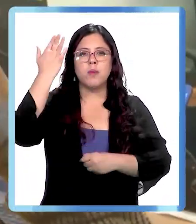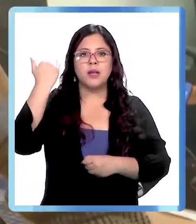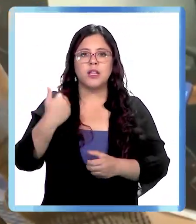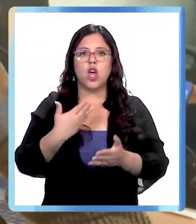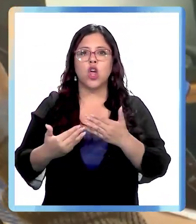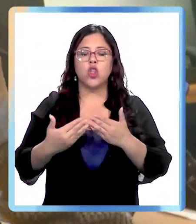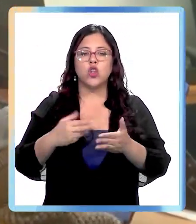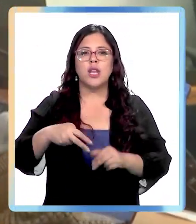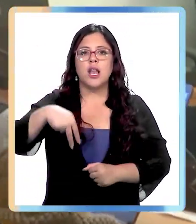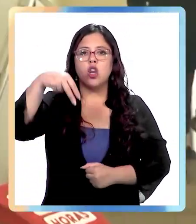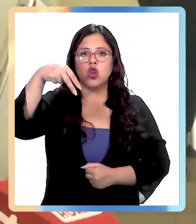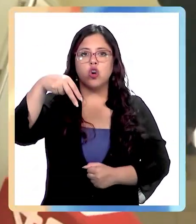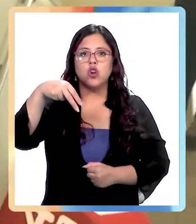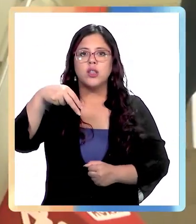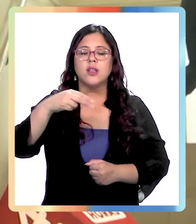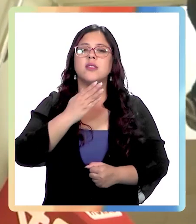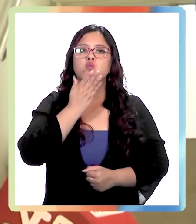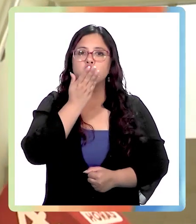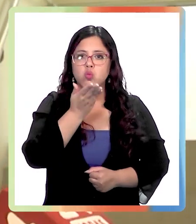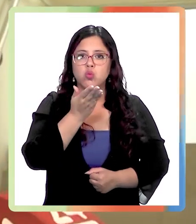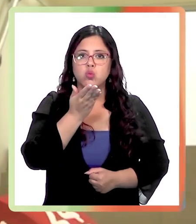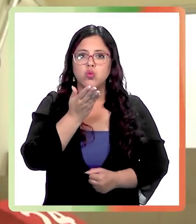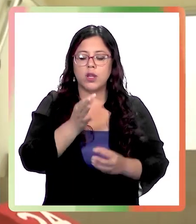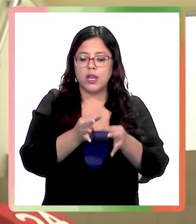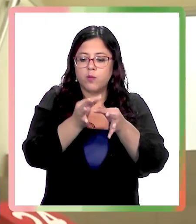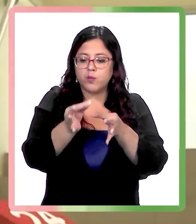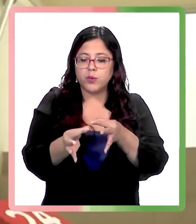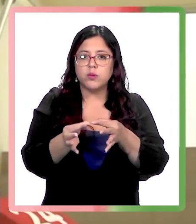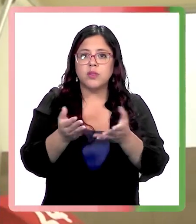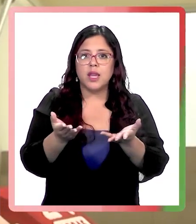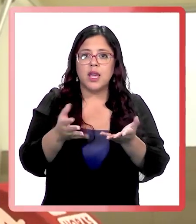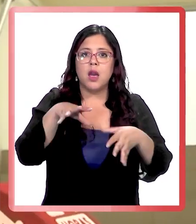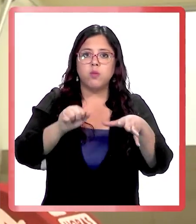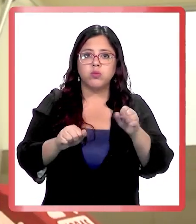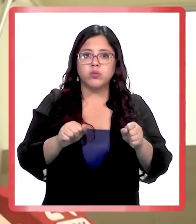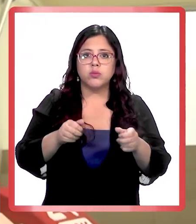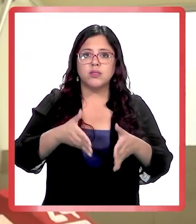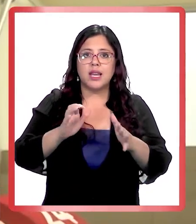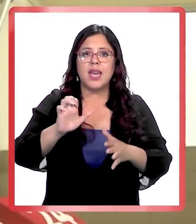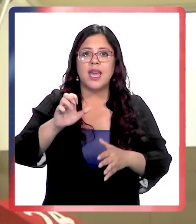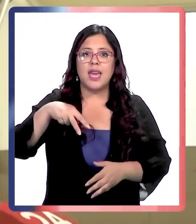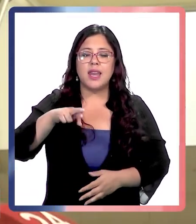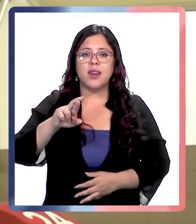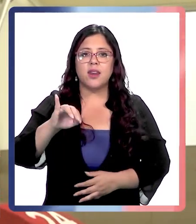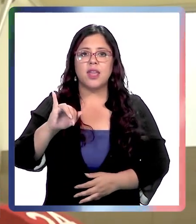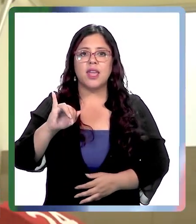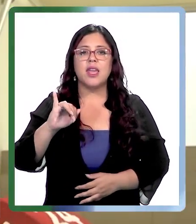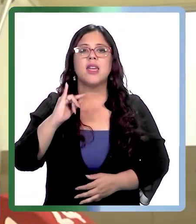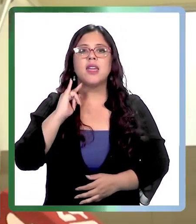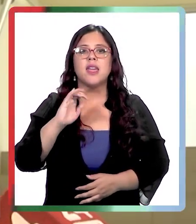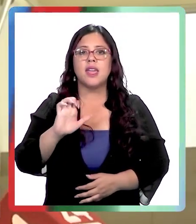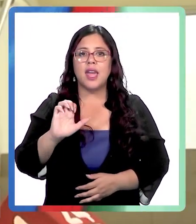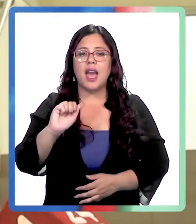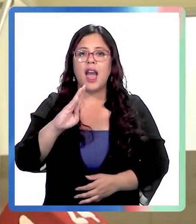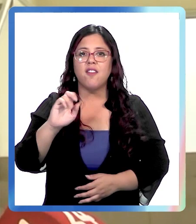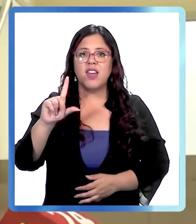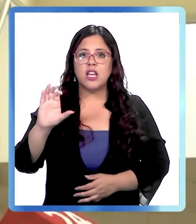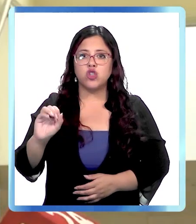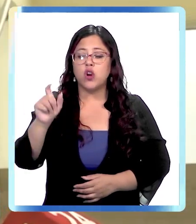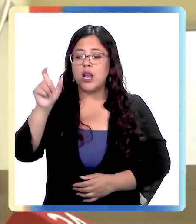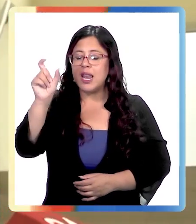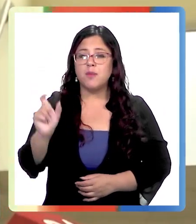sector norte de la ciudad de Punta Arenas, específicamente en un sector de toma de calle Enrique Abello. en que la víctima, don Abel